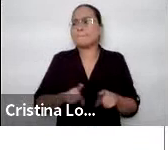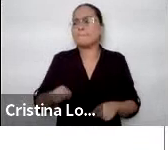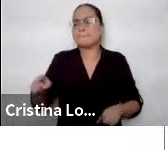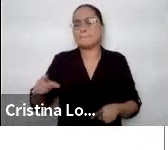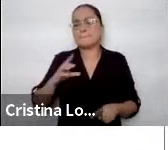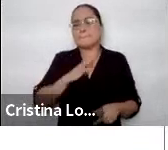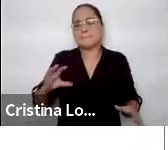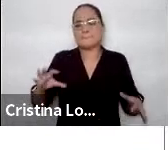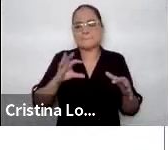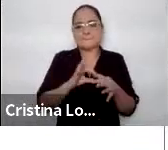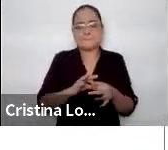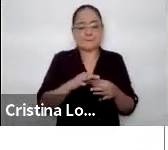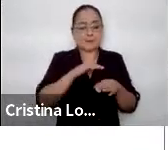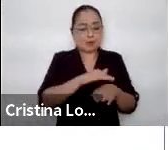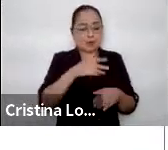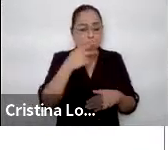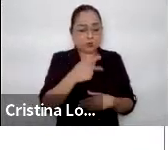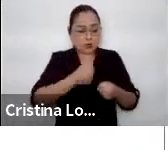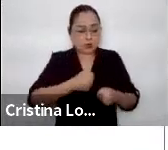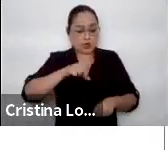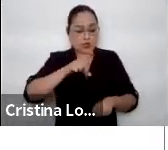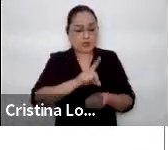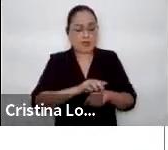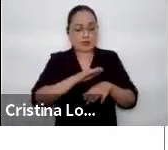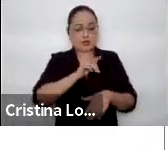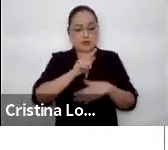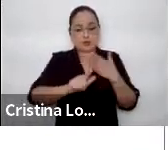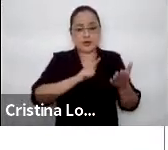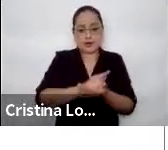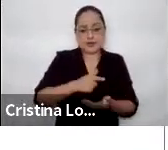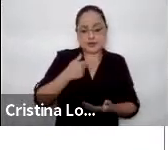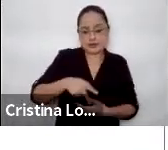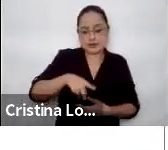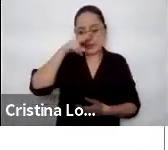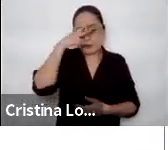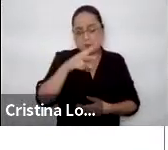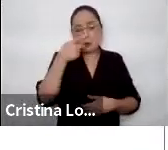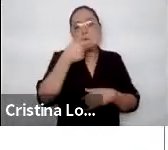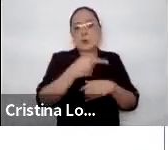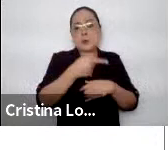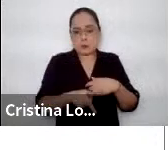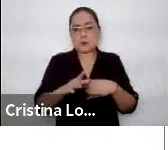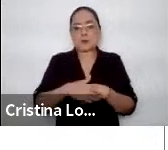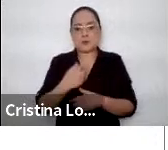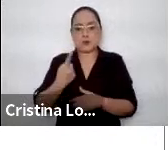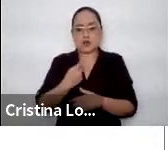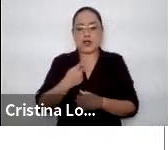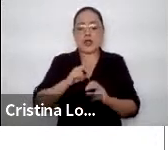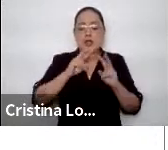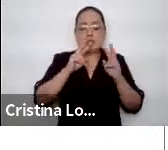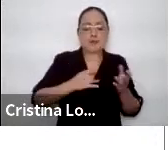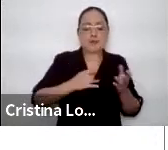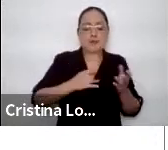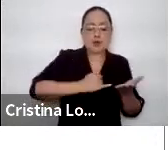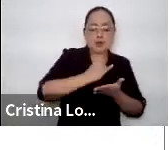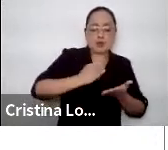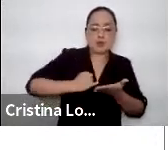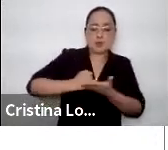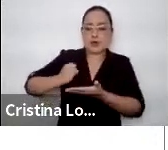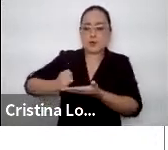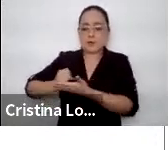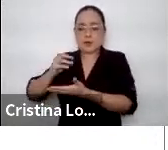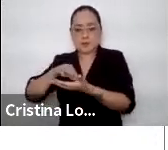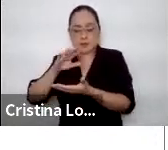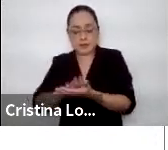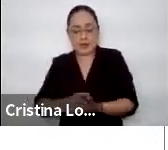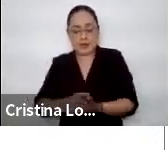la seguridad jurídica en el país. ¿Por qué? Sobre todo por la jurisprudencia, en virtud de que la jurisprudencia es obligatoria, pero